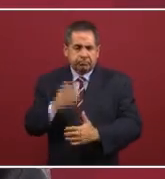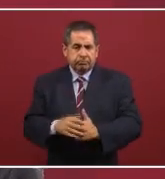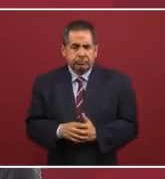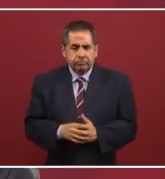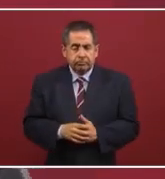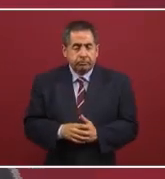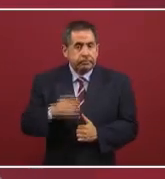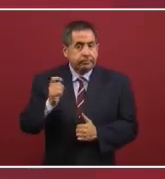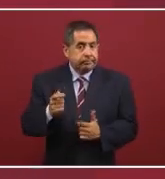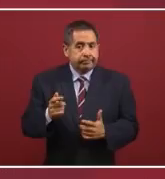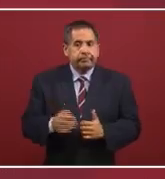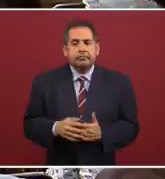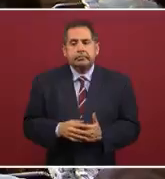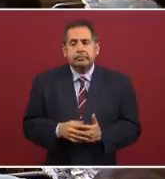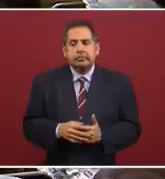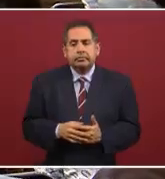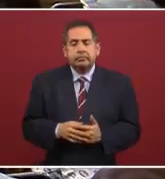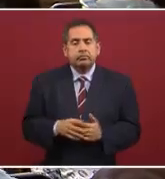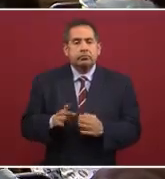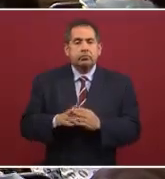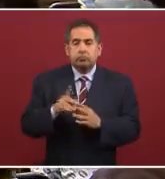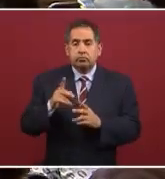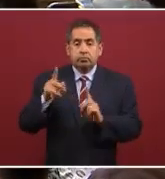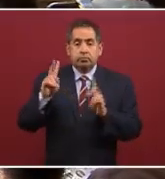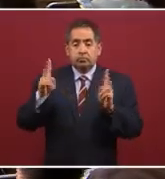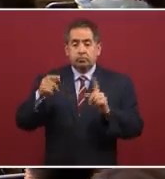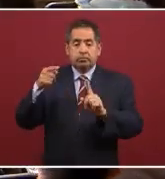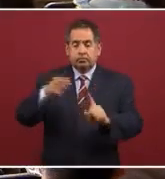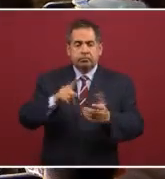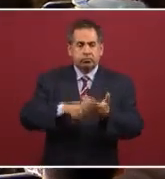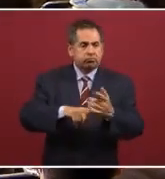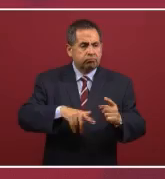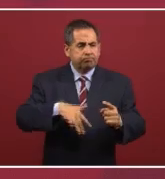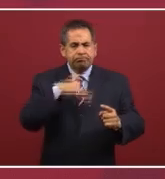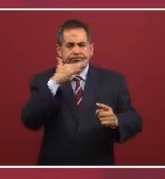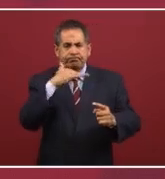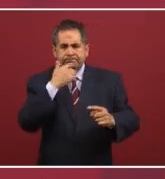sobre todo el combate a la corrupción,